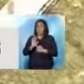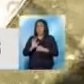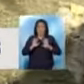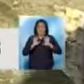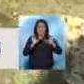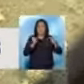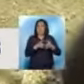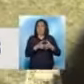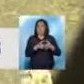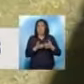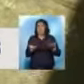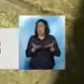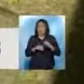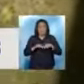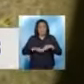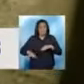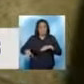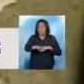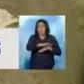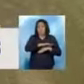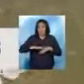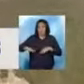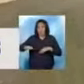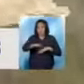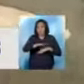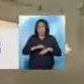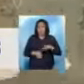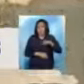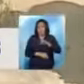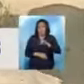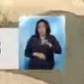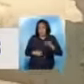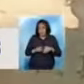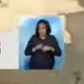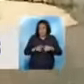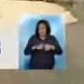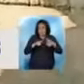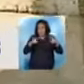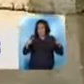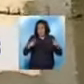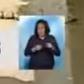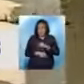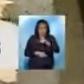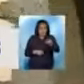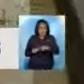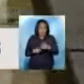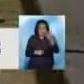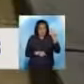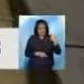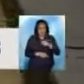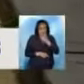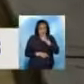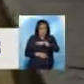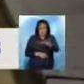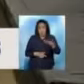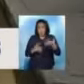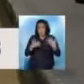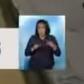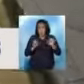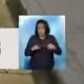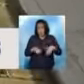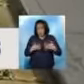el estado del patio principal del centro educativo, que es más amplio y que también se encontraba lleno de agua. Ahora ya felizmente han